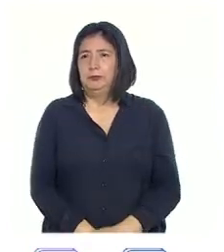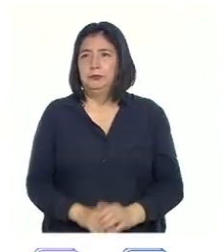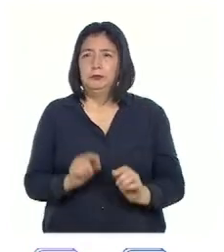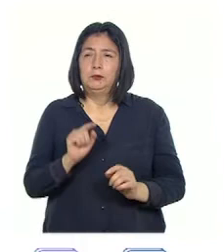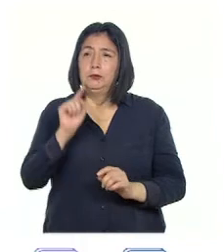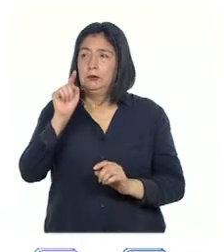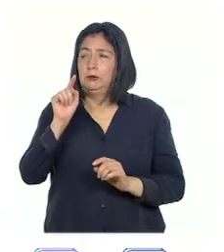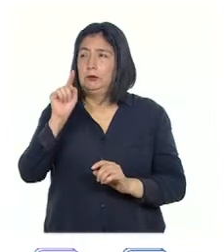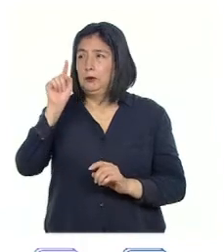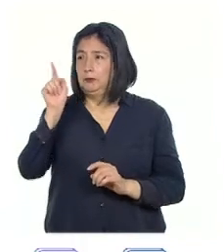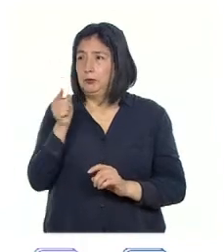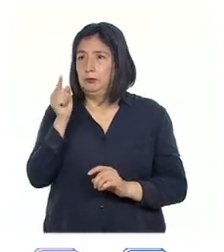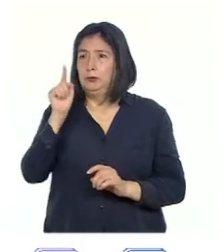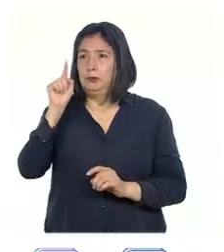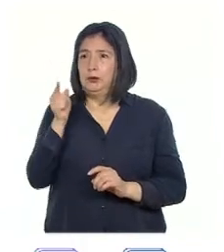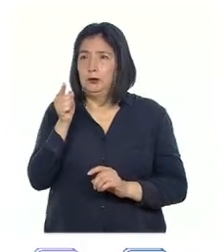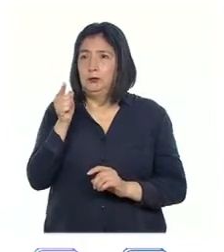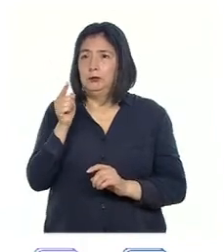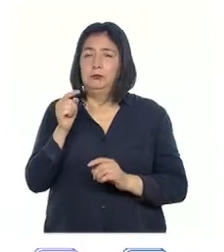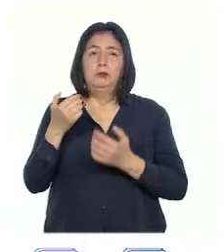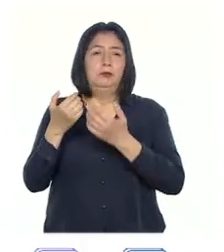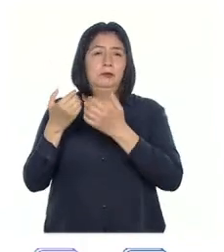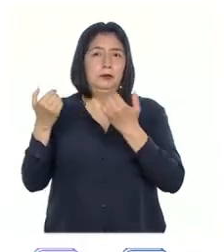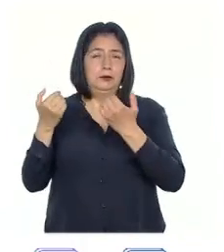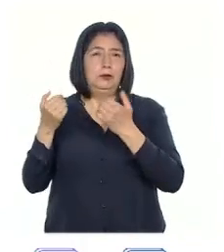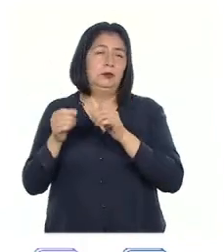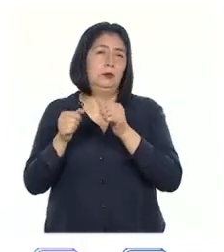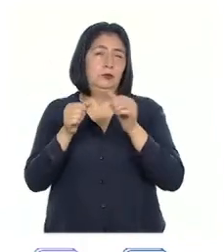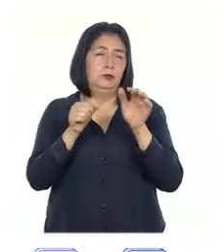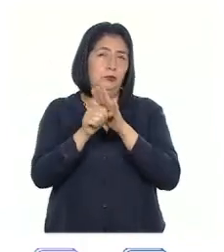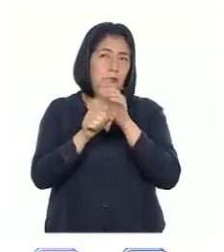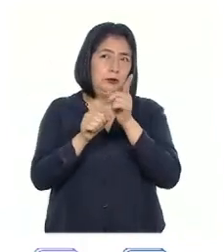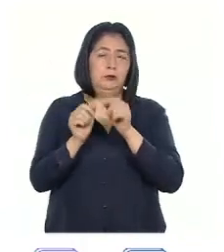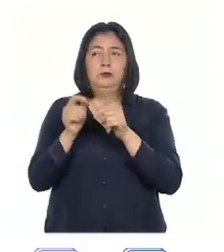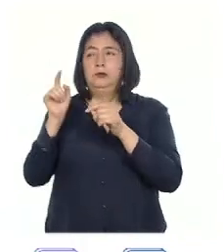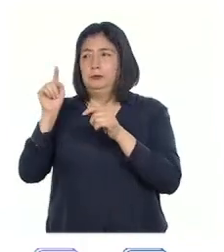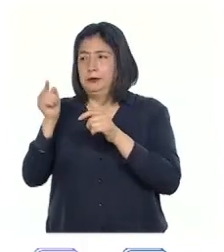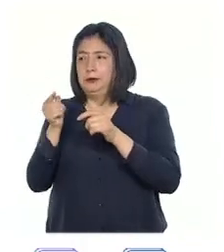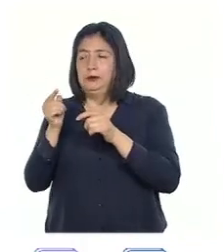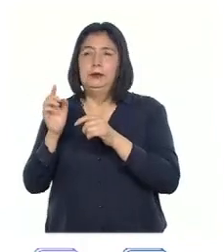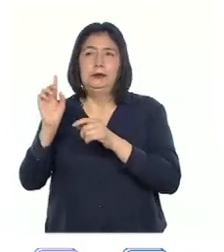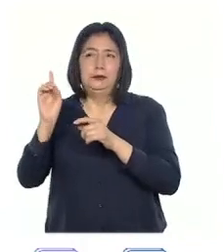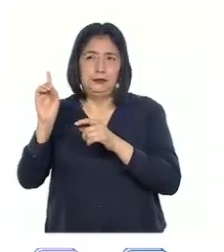Pongo una coma en el cociente para separar la parte entera de la parte decimal.